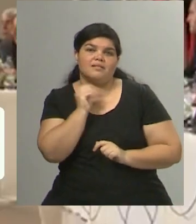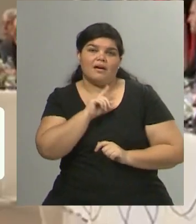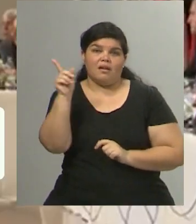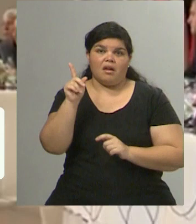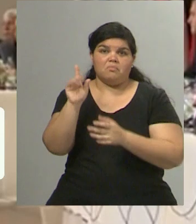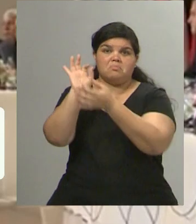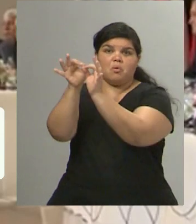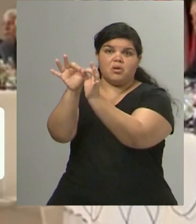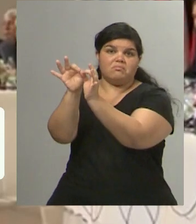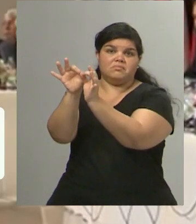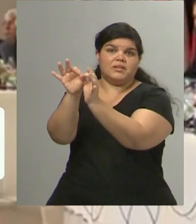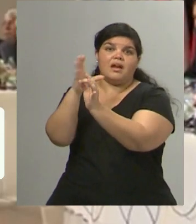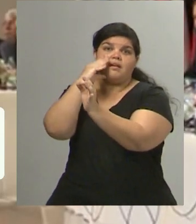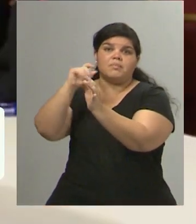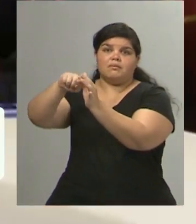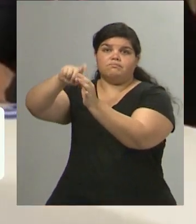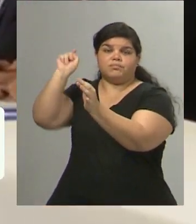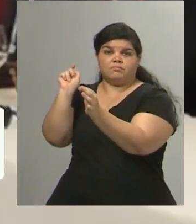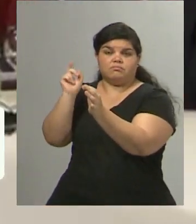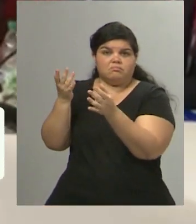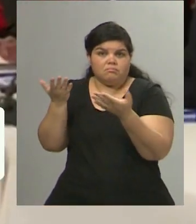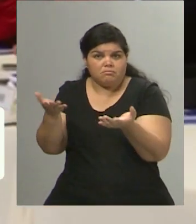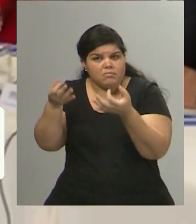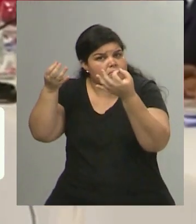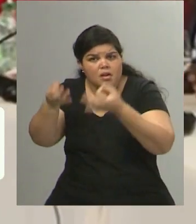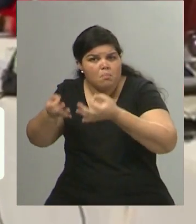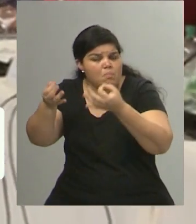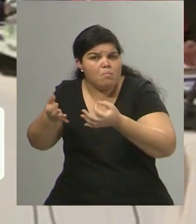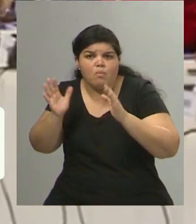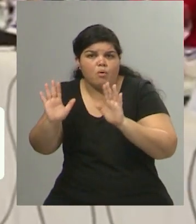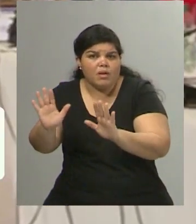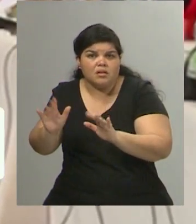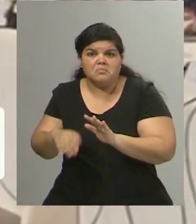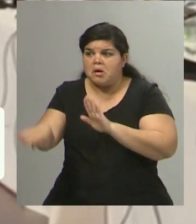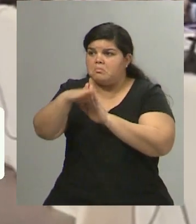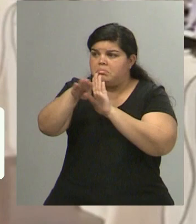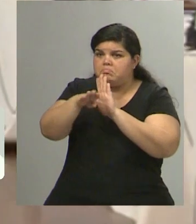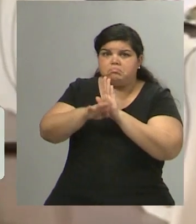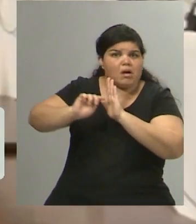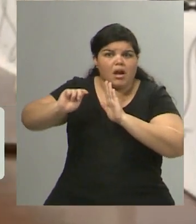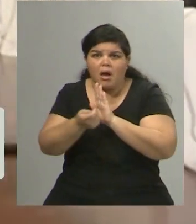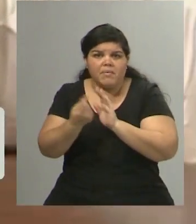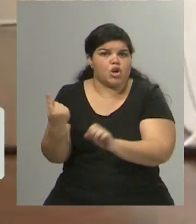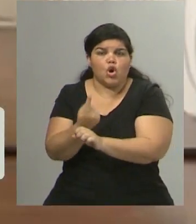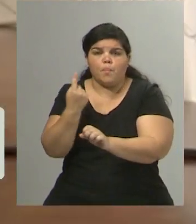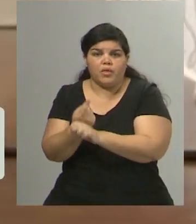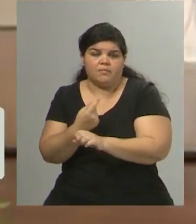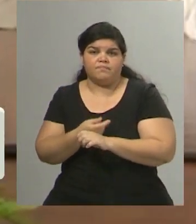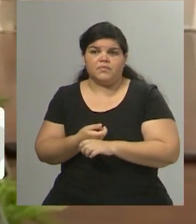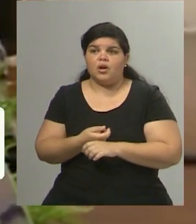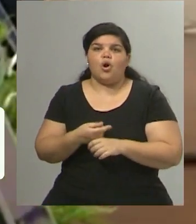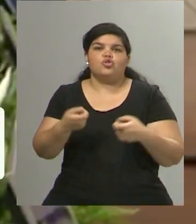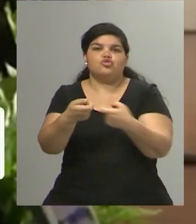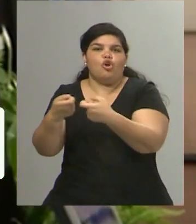fue. El Brexit. Si no estás de acuerdo y no podés modificar las reglas, o tus socios no quieren modificar las